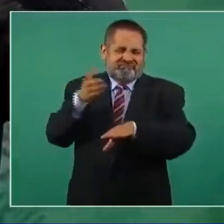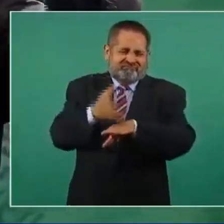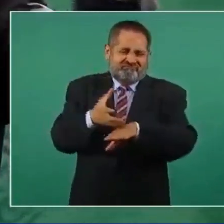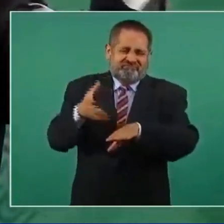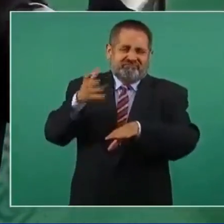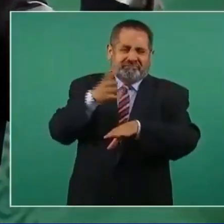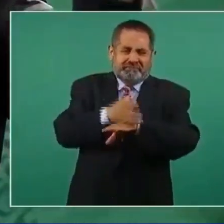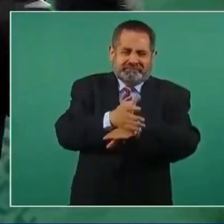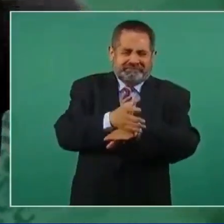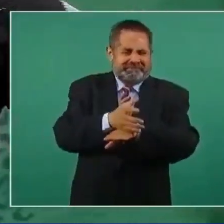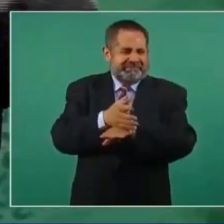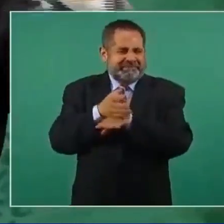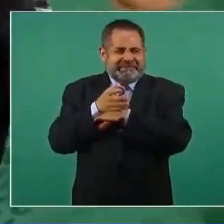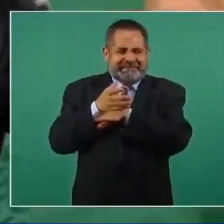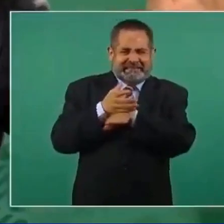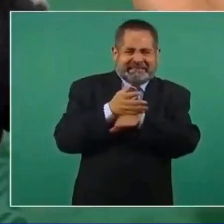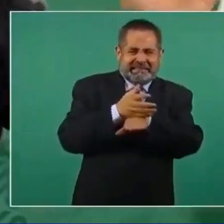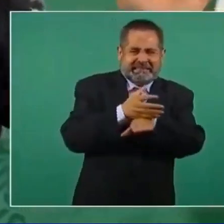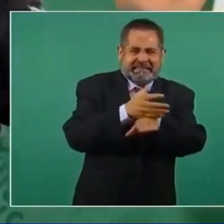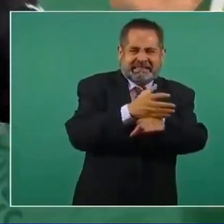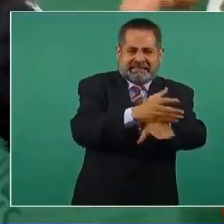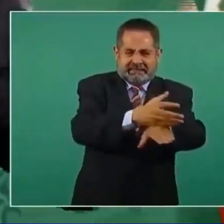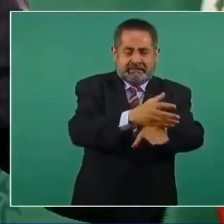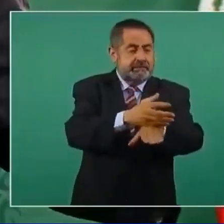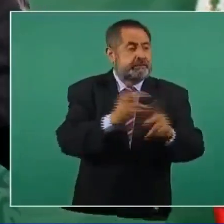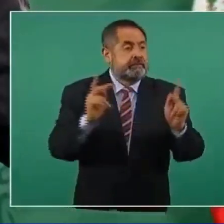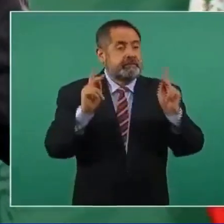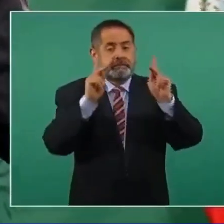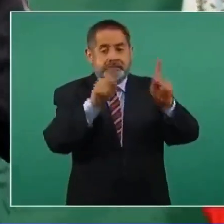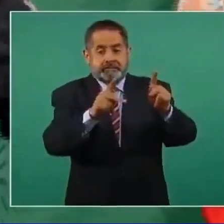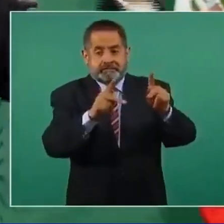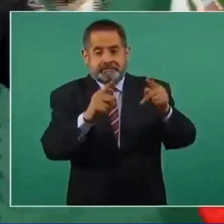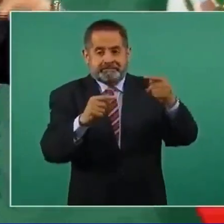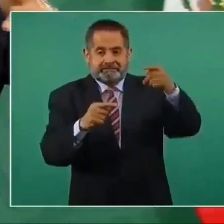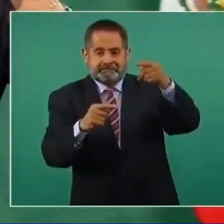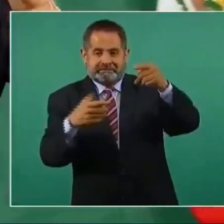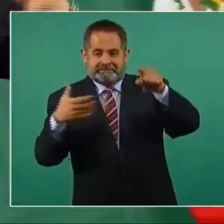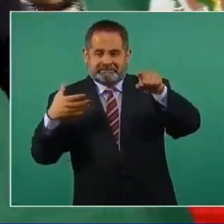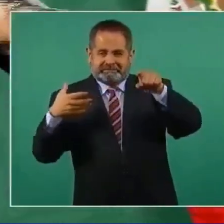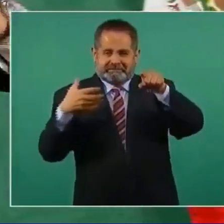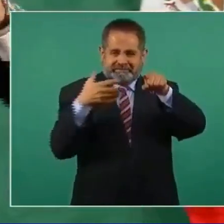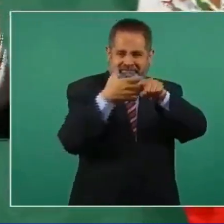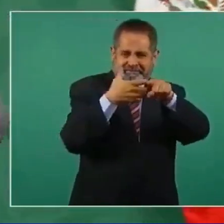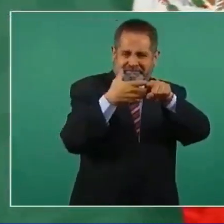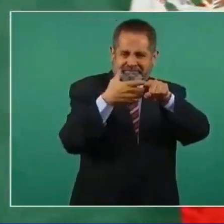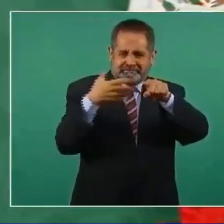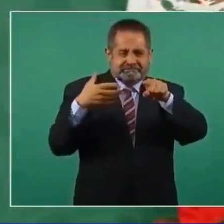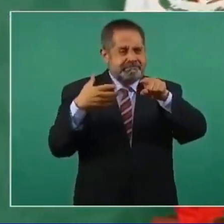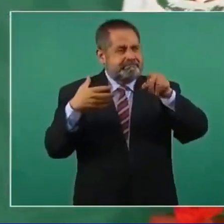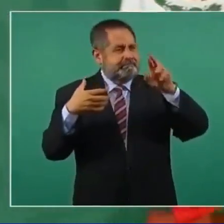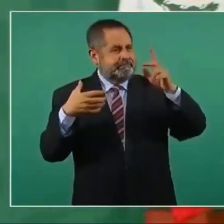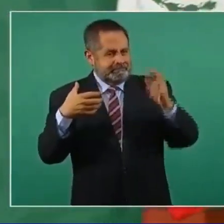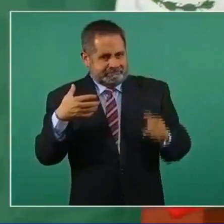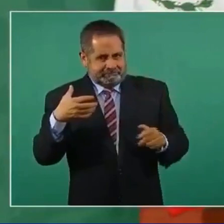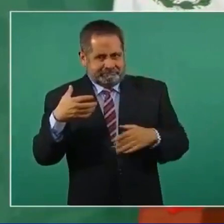puentes peatonales y paraban el tráfico. Bueno, todo ese equipo quedó ahí